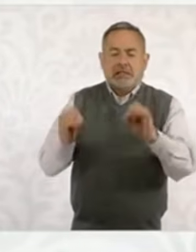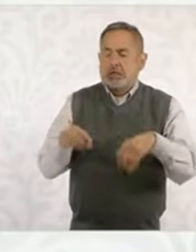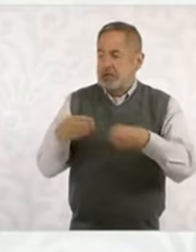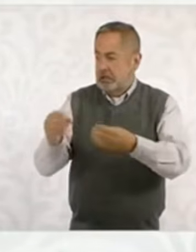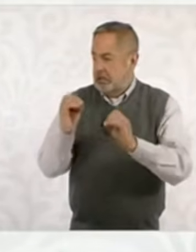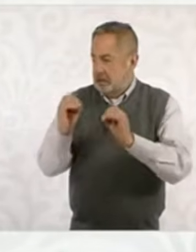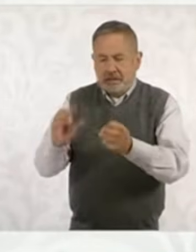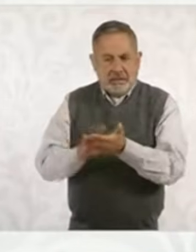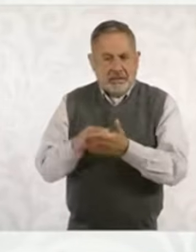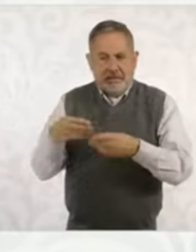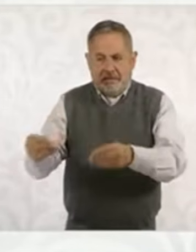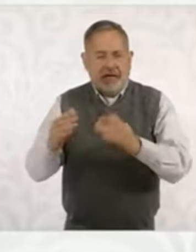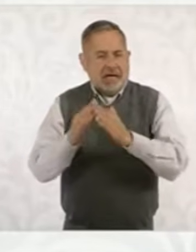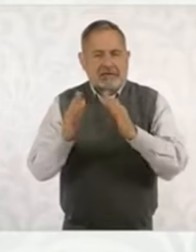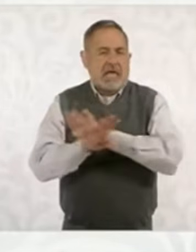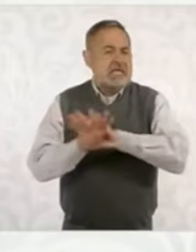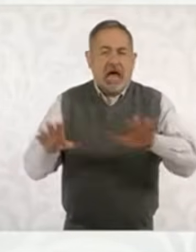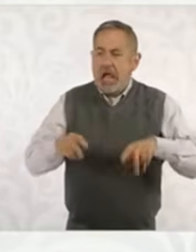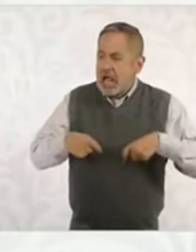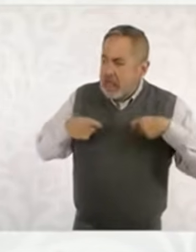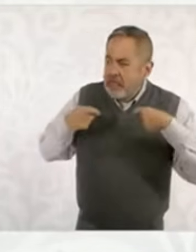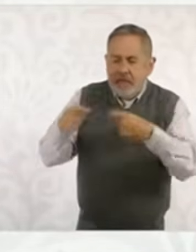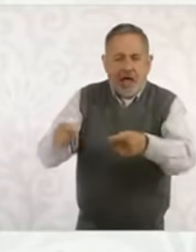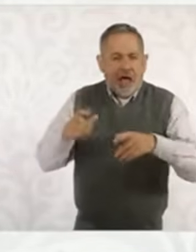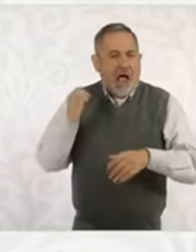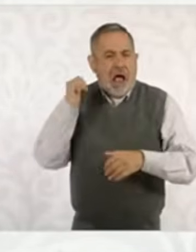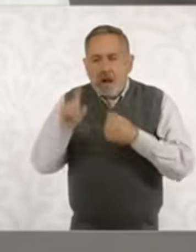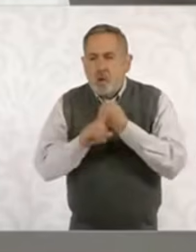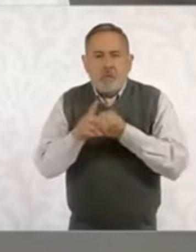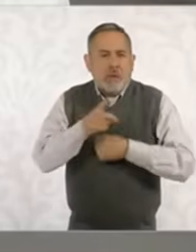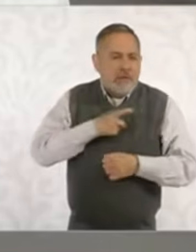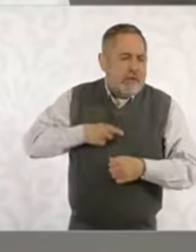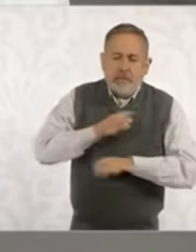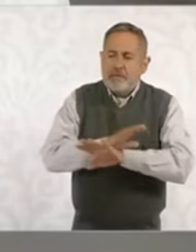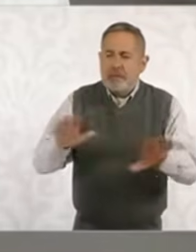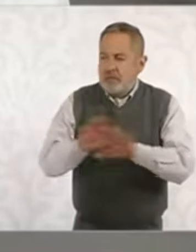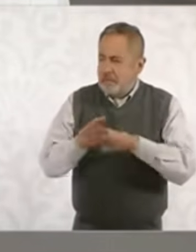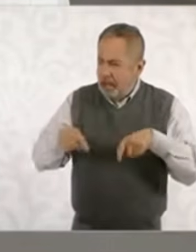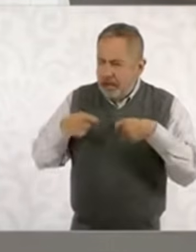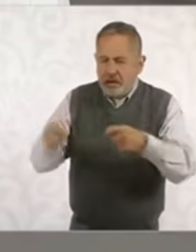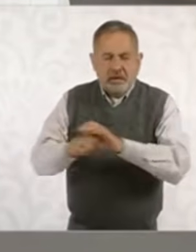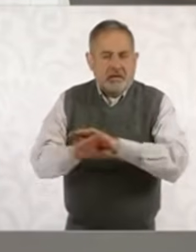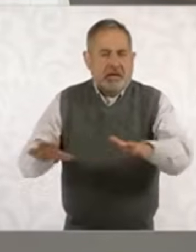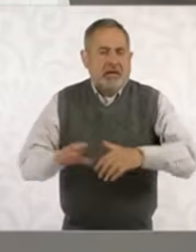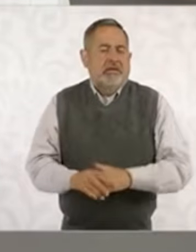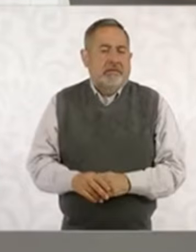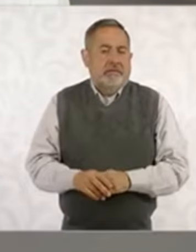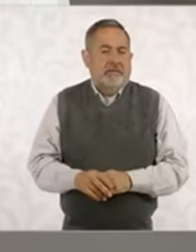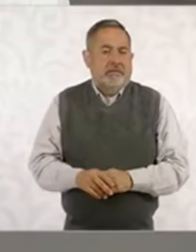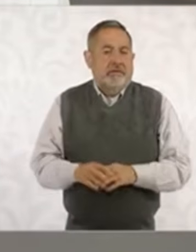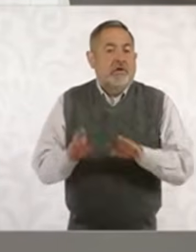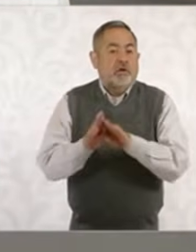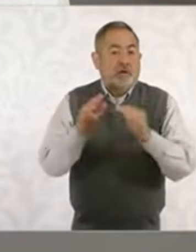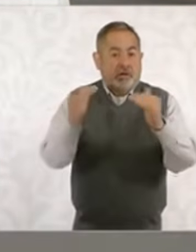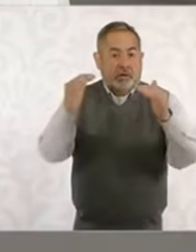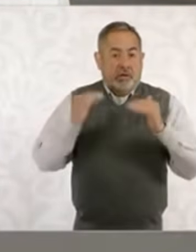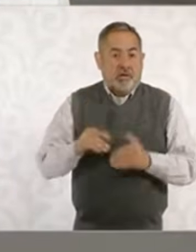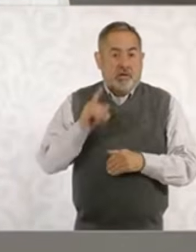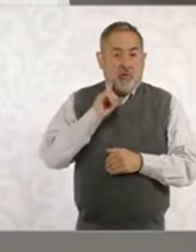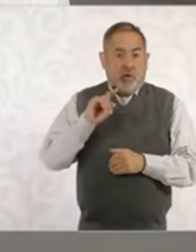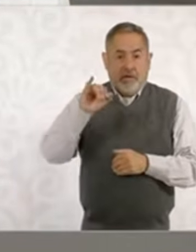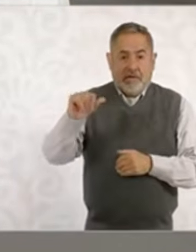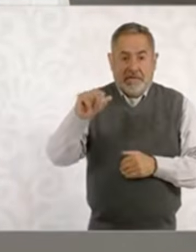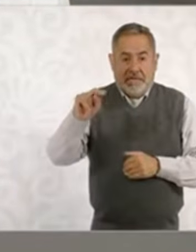se le entrega a su casa sin ningún adeudo. La que sigue. En el caso de